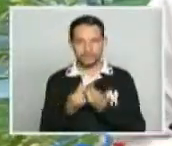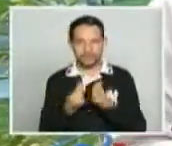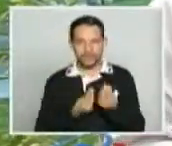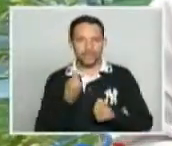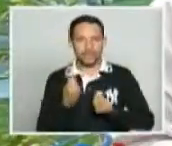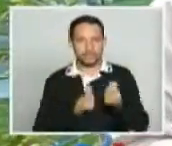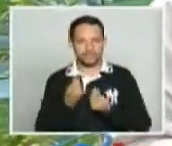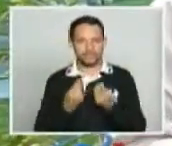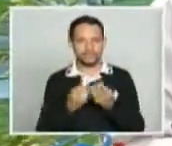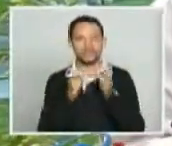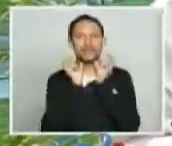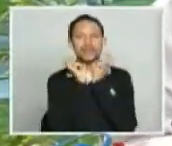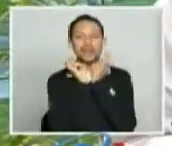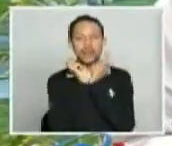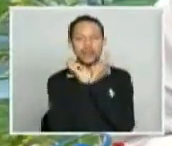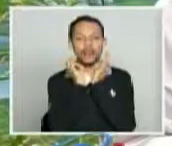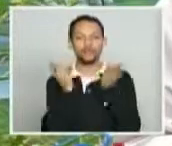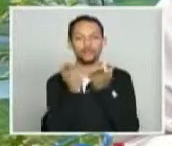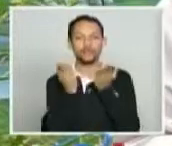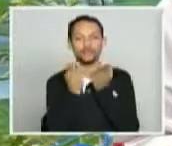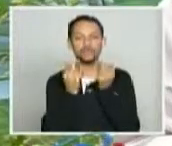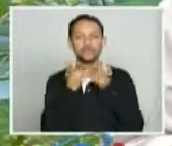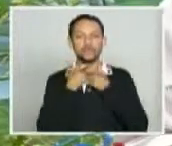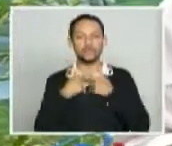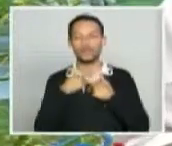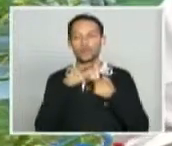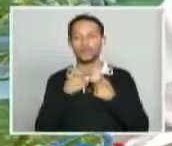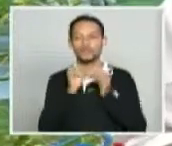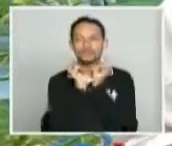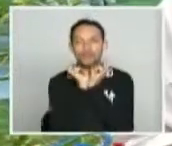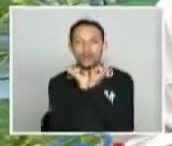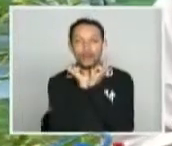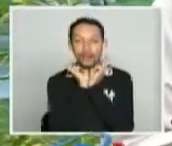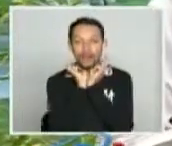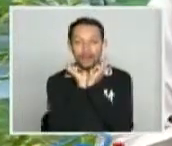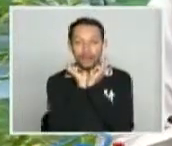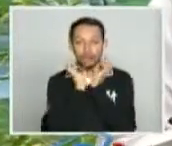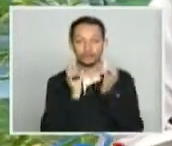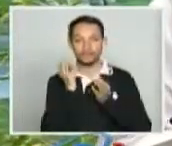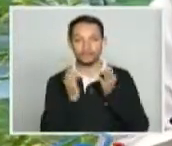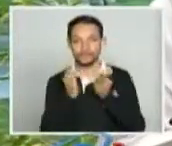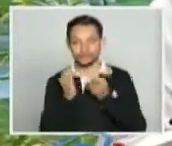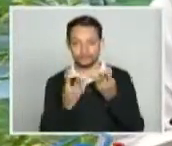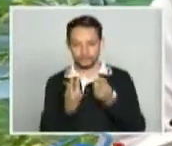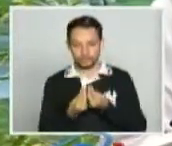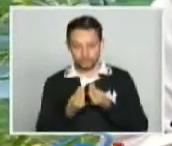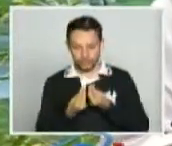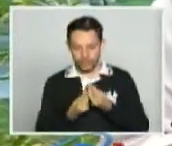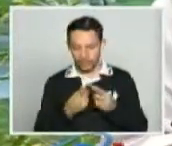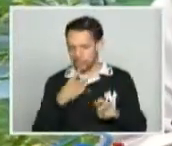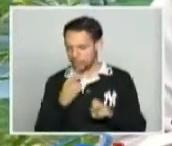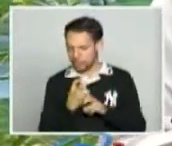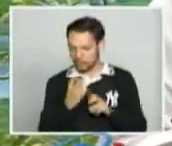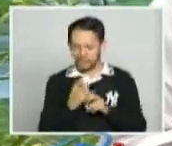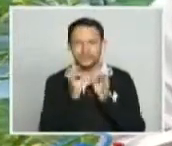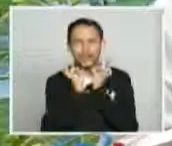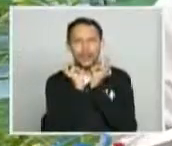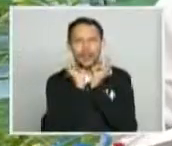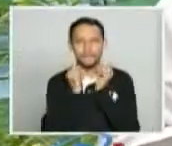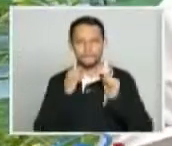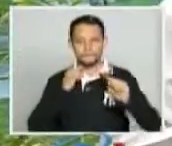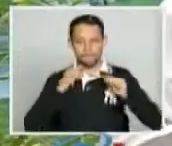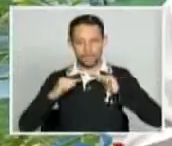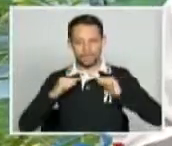es una glándula que está ubicada en el cuello. La tiroides, como tal, como glándula,